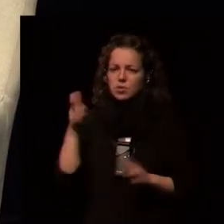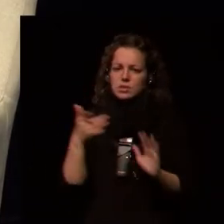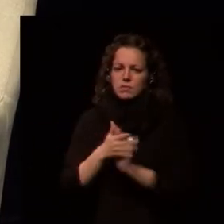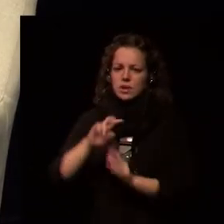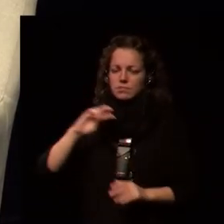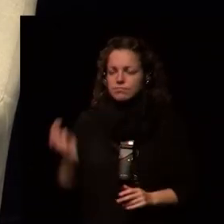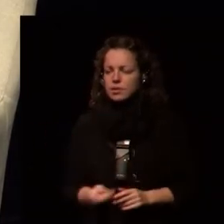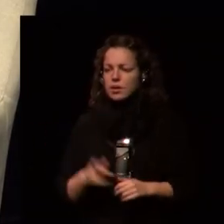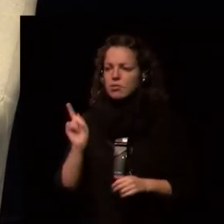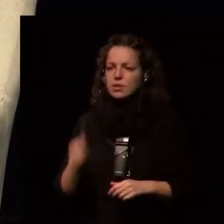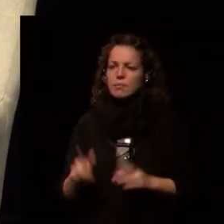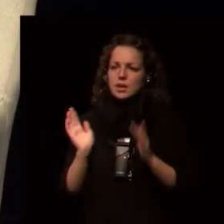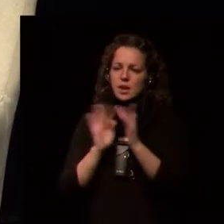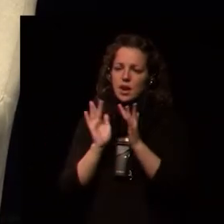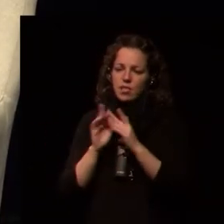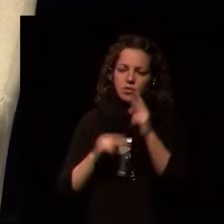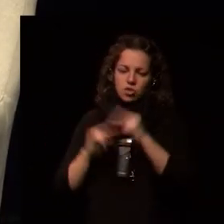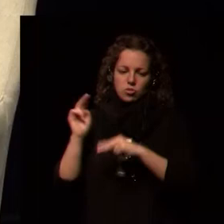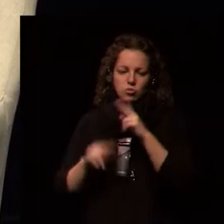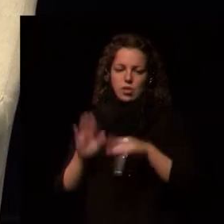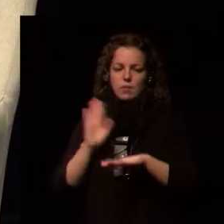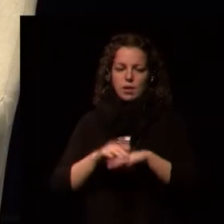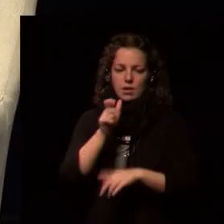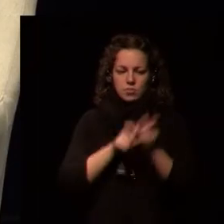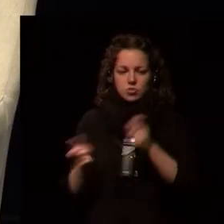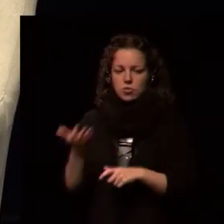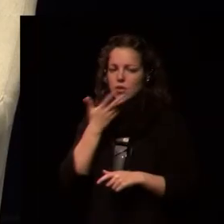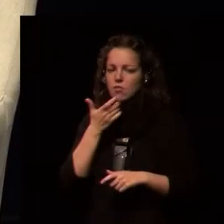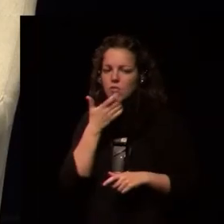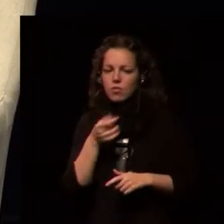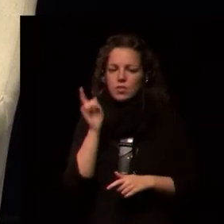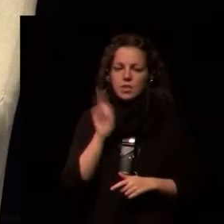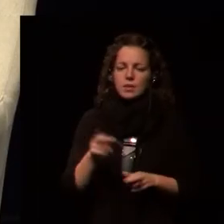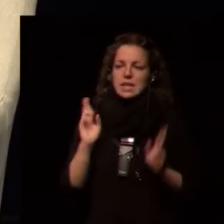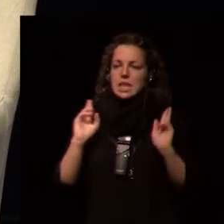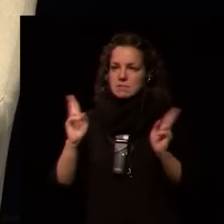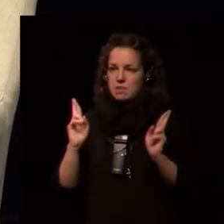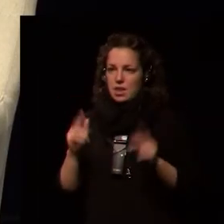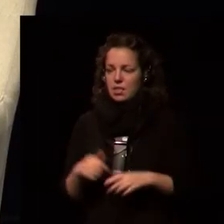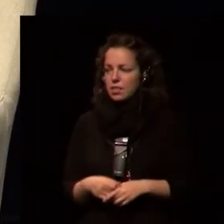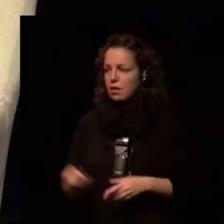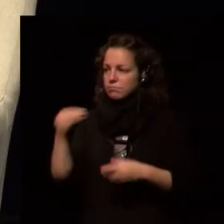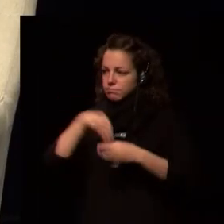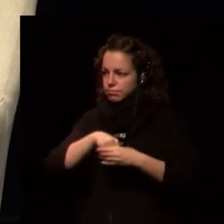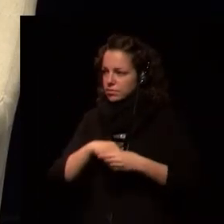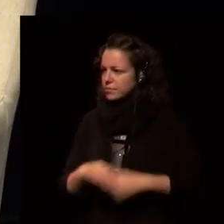construir relaciones, para conocer a gente y para llenarte de esperanza, creo yo.